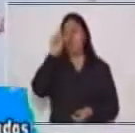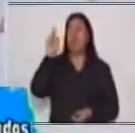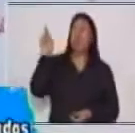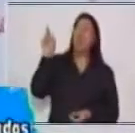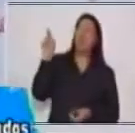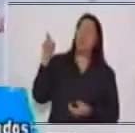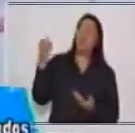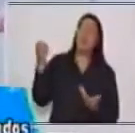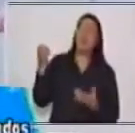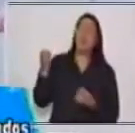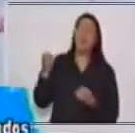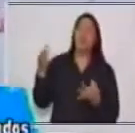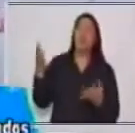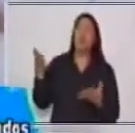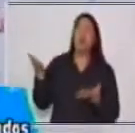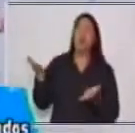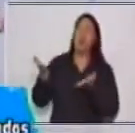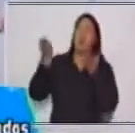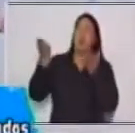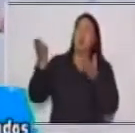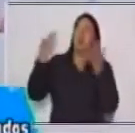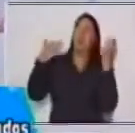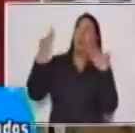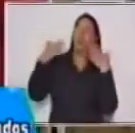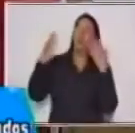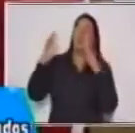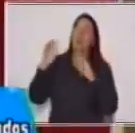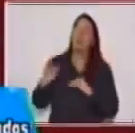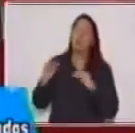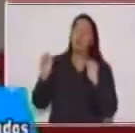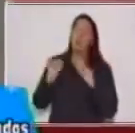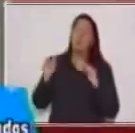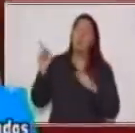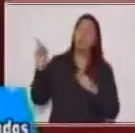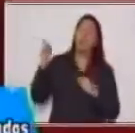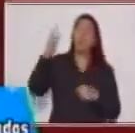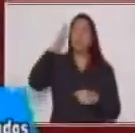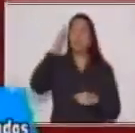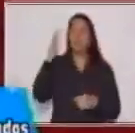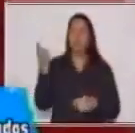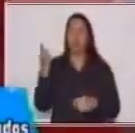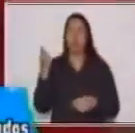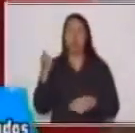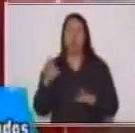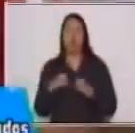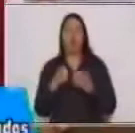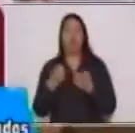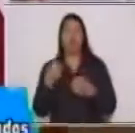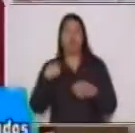Kelvin. Entonces voy a agregar lo que dice la fórmula. Tendríamos que decir